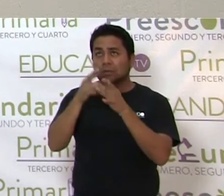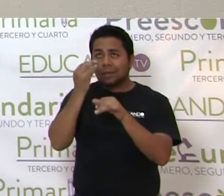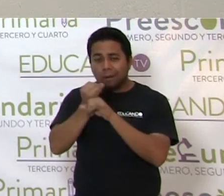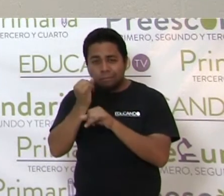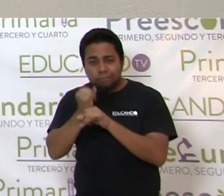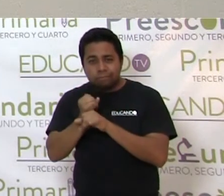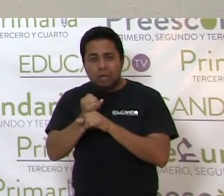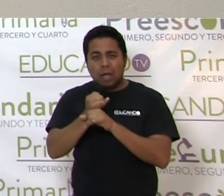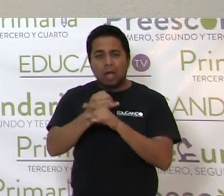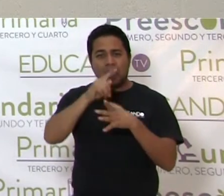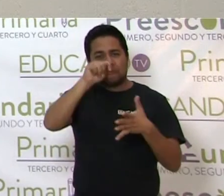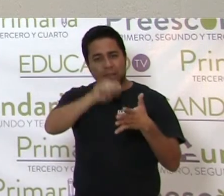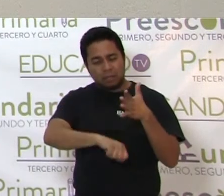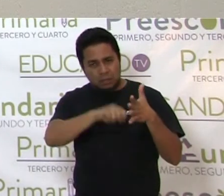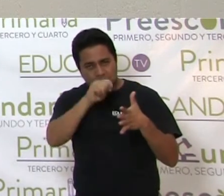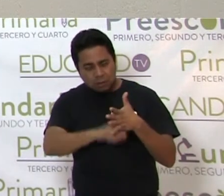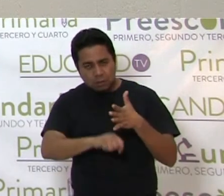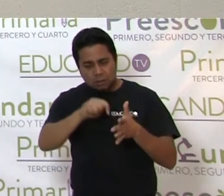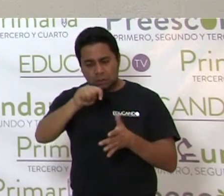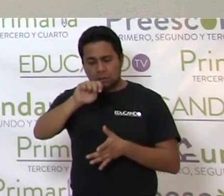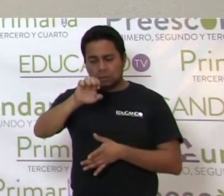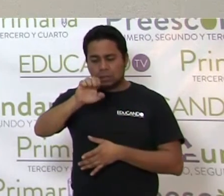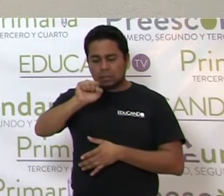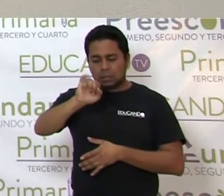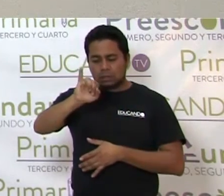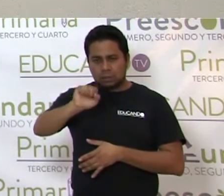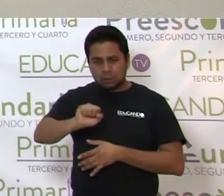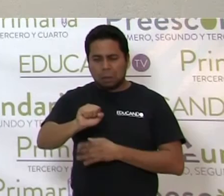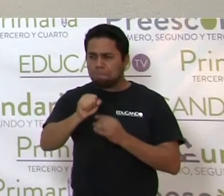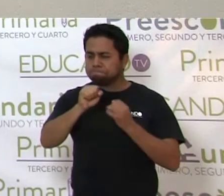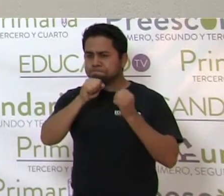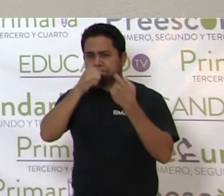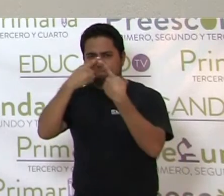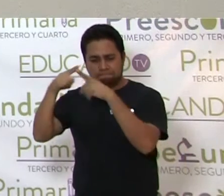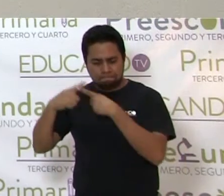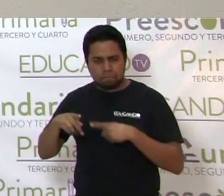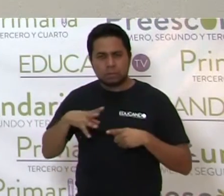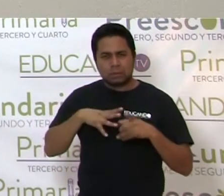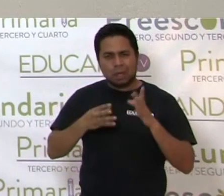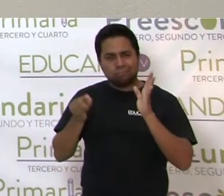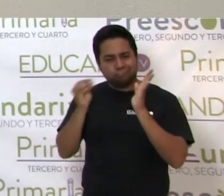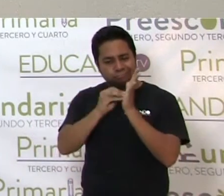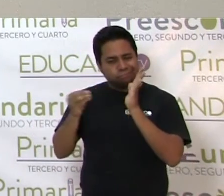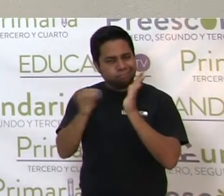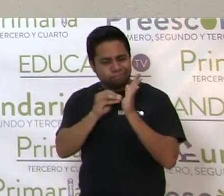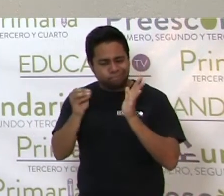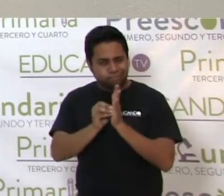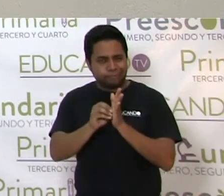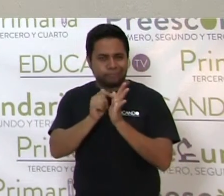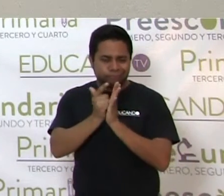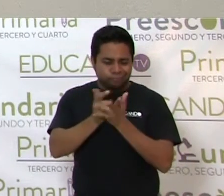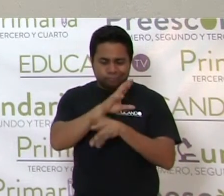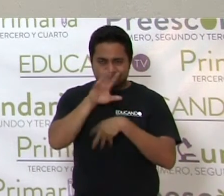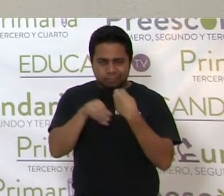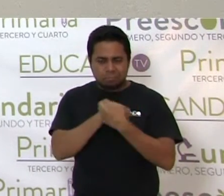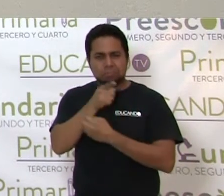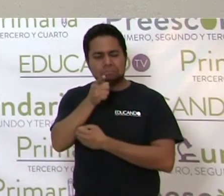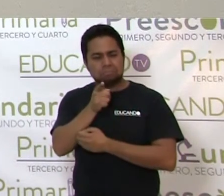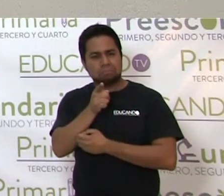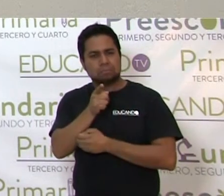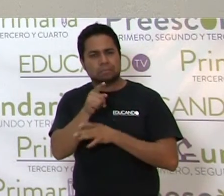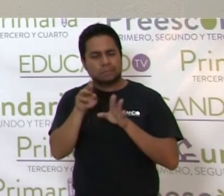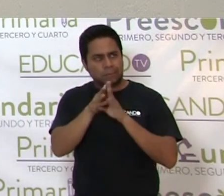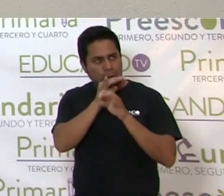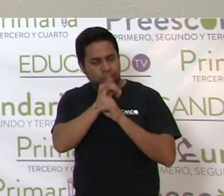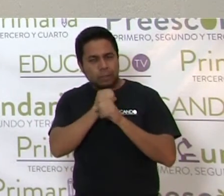digitales, tesis, en fin, todo tipo de publicaciones. Y ustedes entonces,